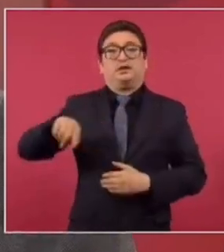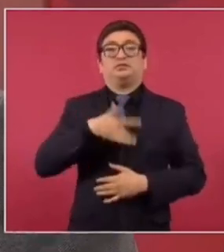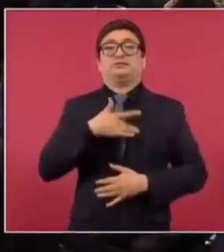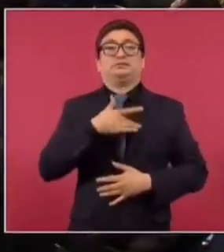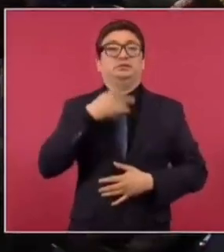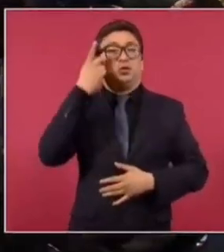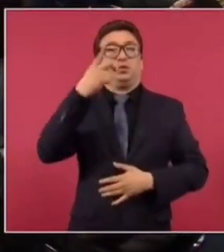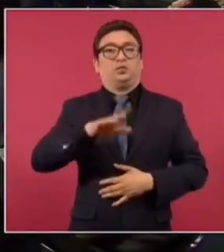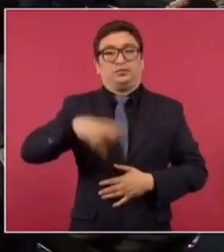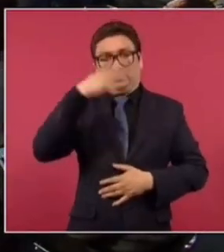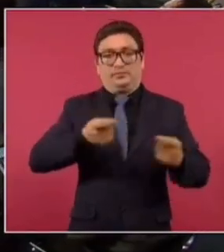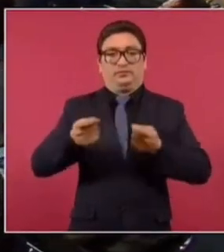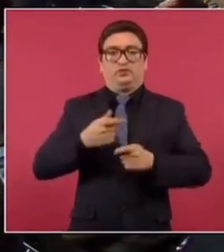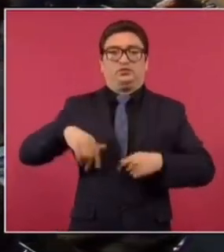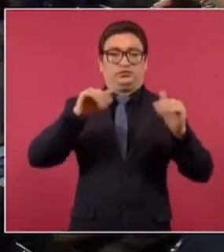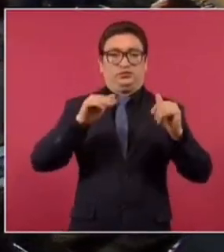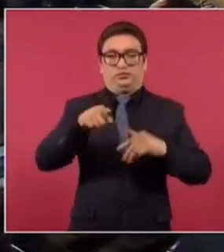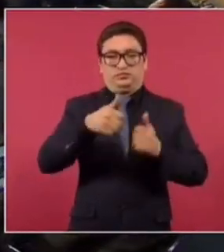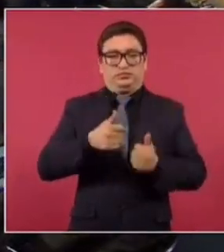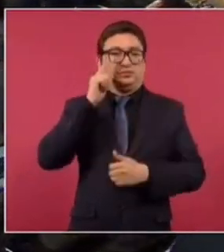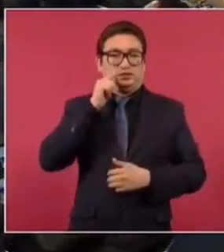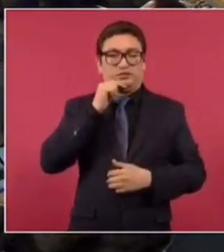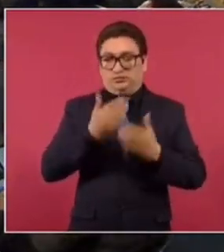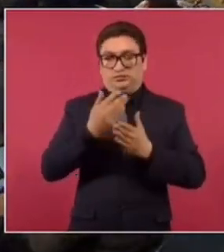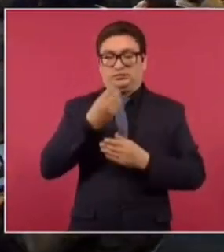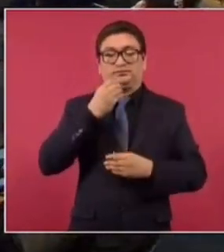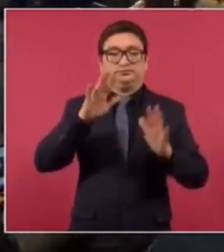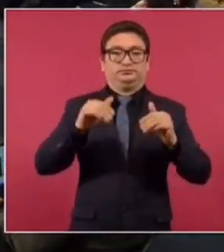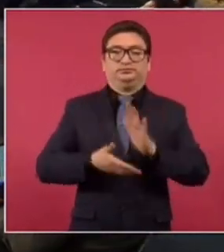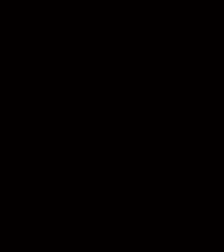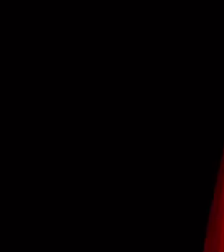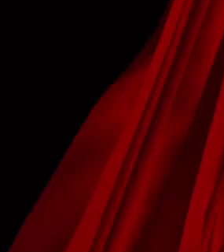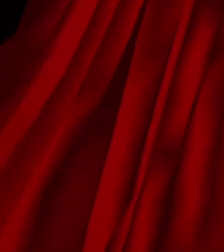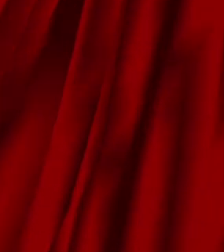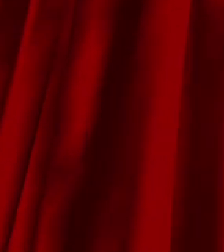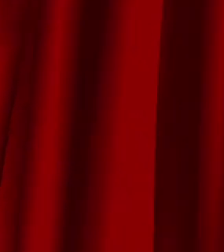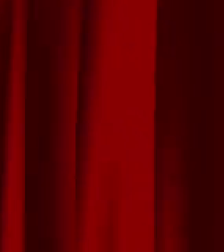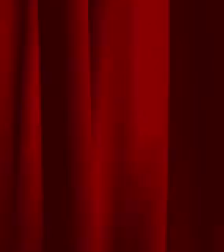se sentían dueños de México. Ya me voy, te quedas para mañana, vamos a desayunar. Adiós, adiós. Adiós. Adiós. Adiós. Adiós.